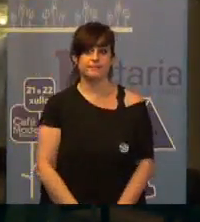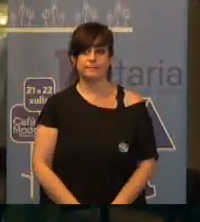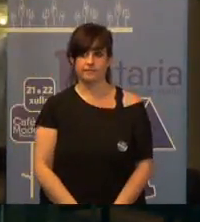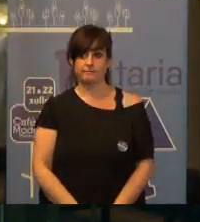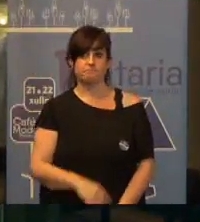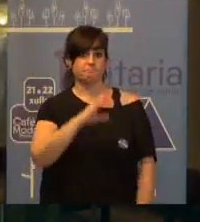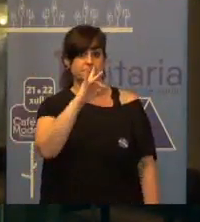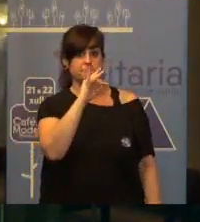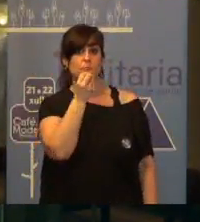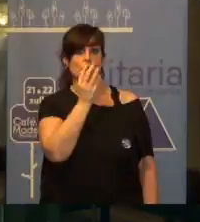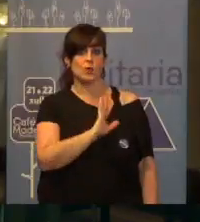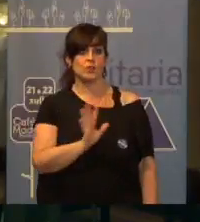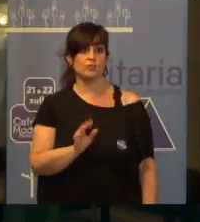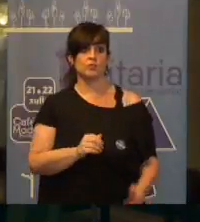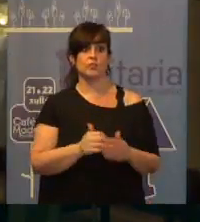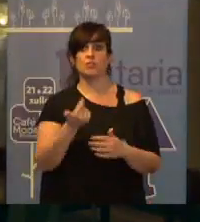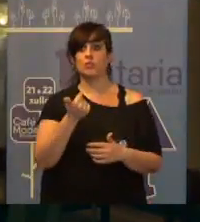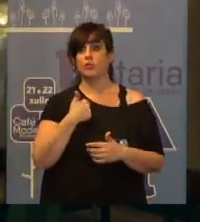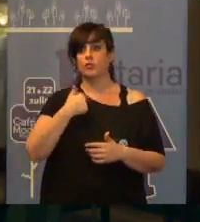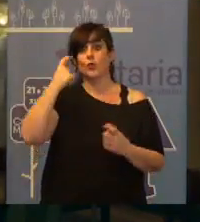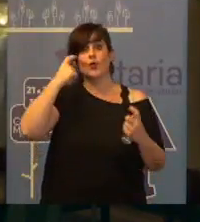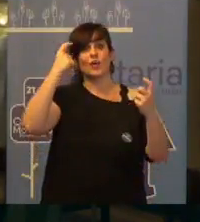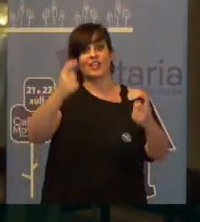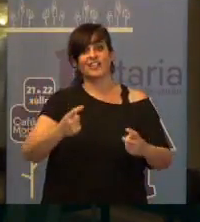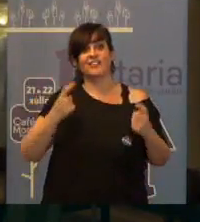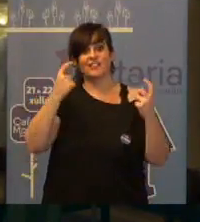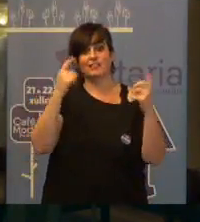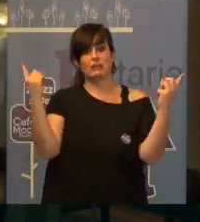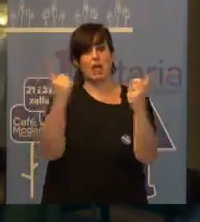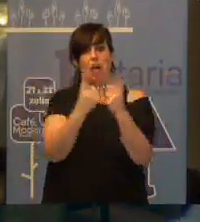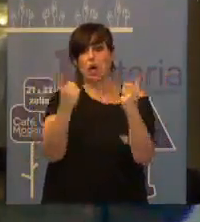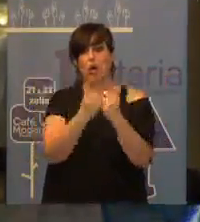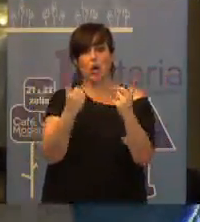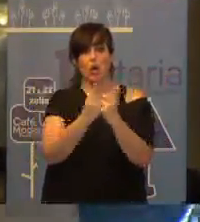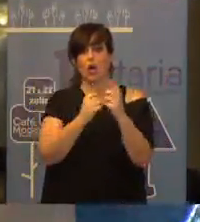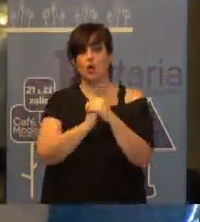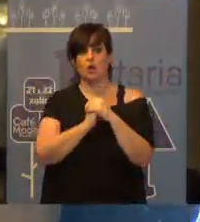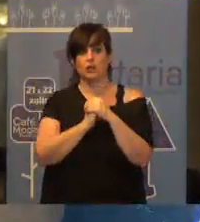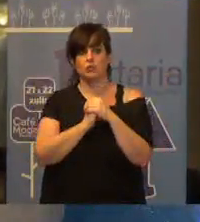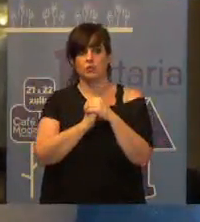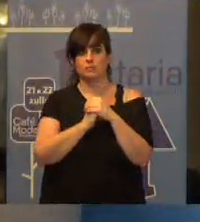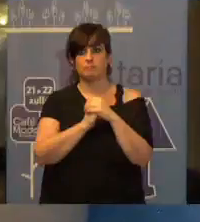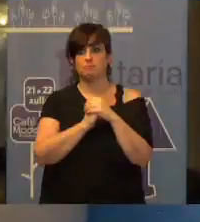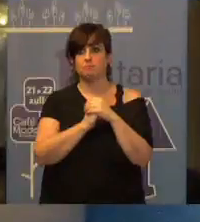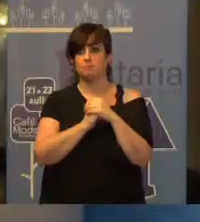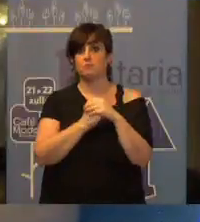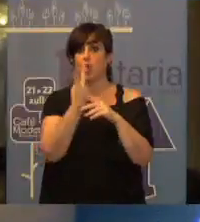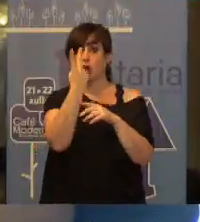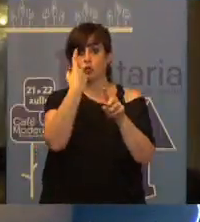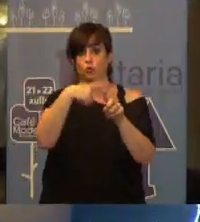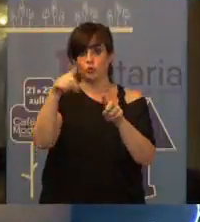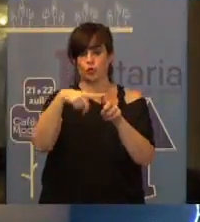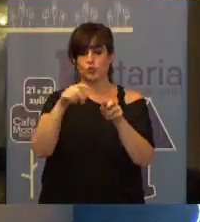Sí, bueno, eu vou intentar ser moi breve, cortar parte do que quería decir, pero dúas cousas,